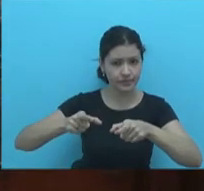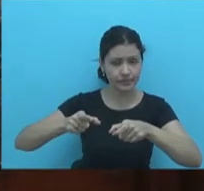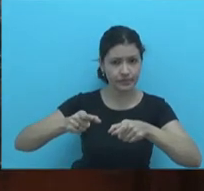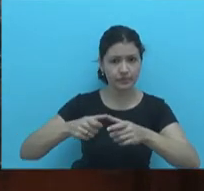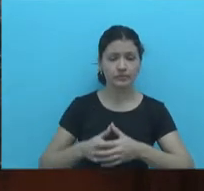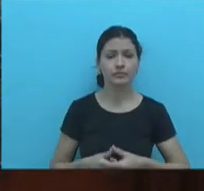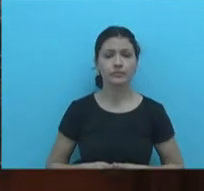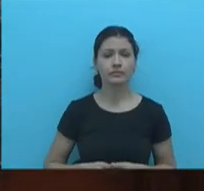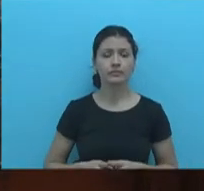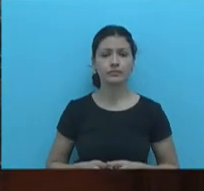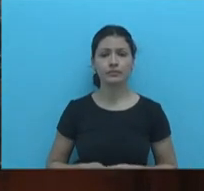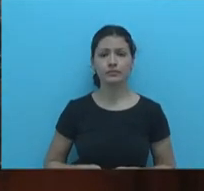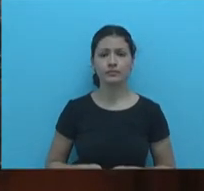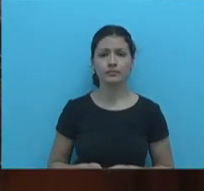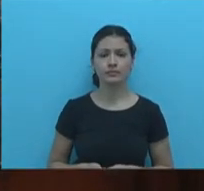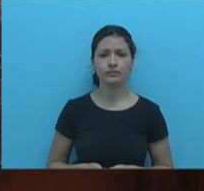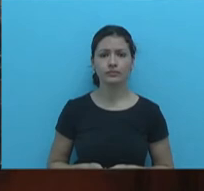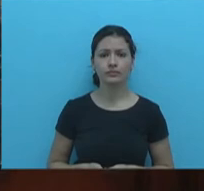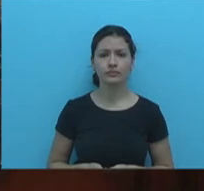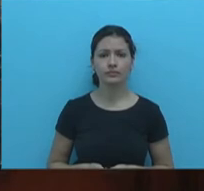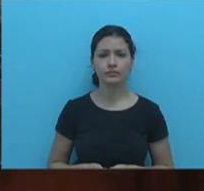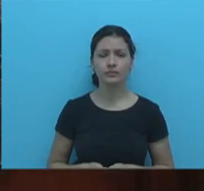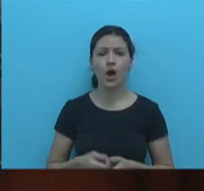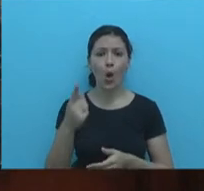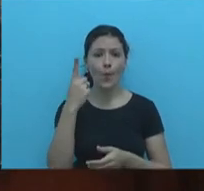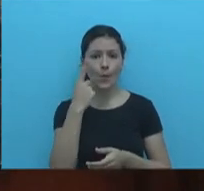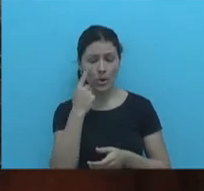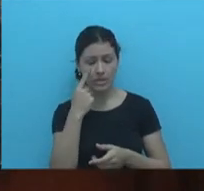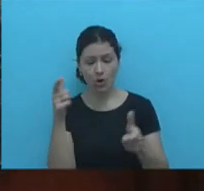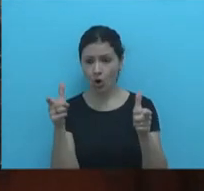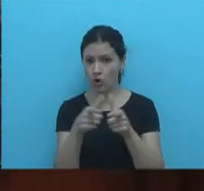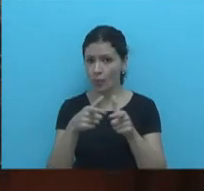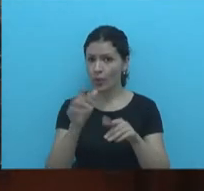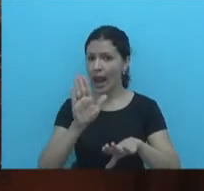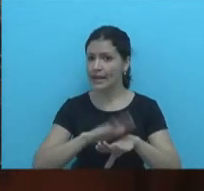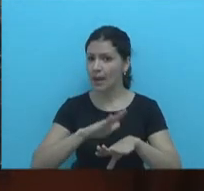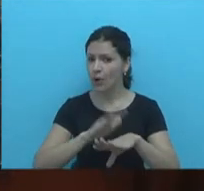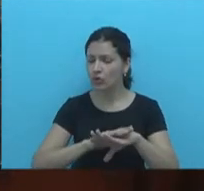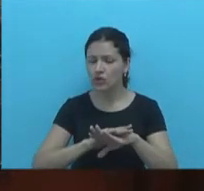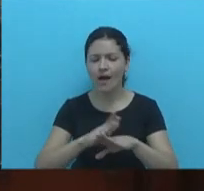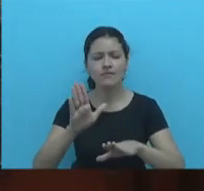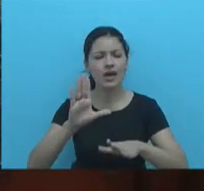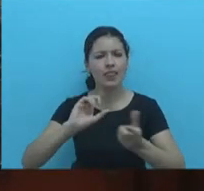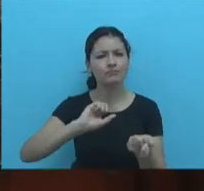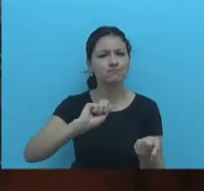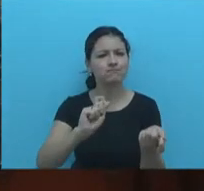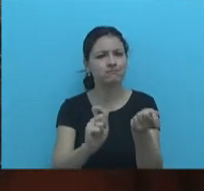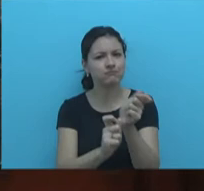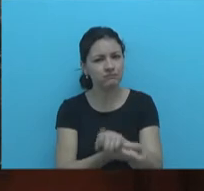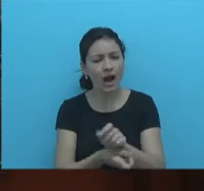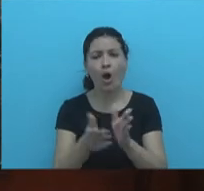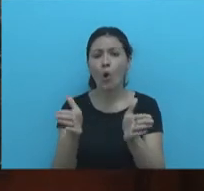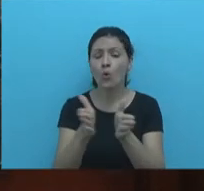tracción a sangre animal, serán los municipios y comunas quienes deban adoptar las medidas de sustitución en